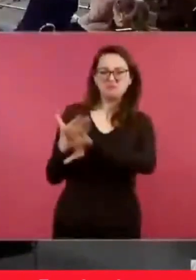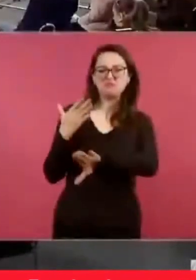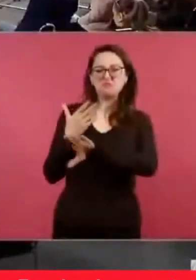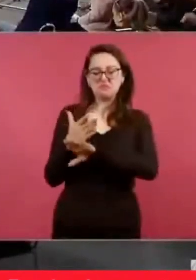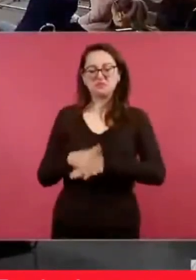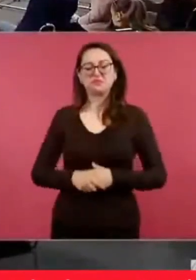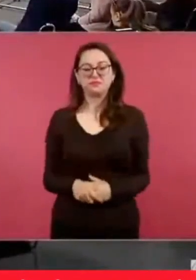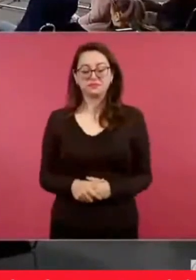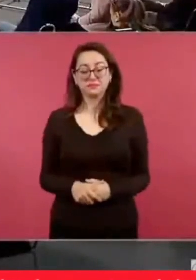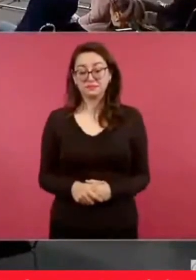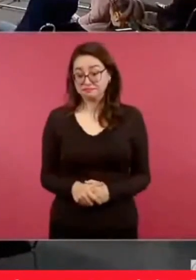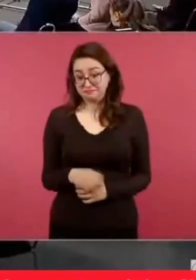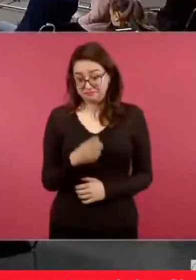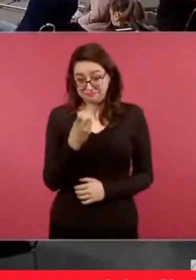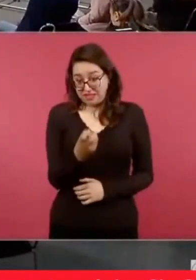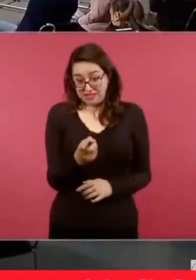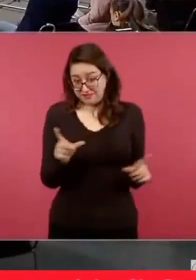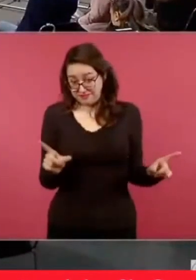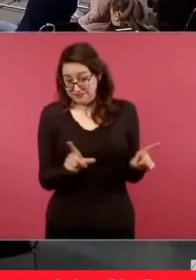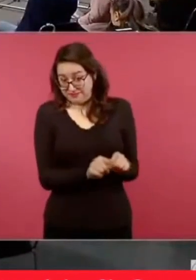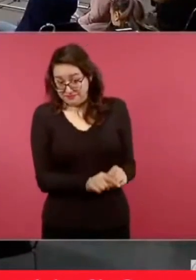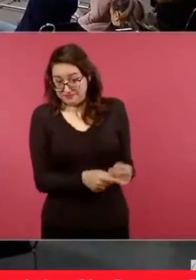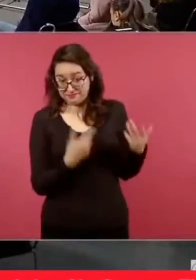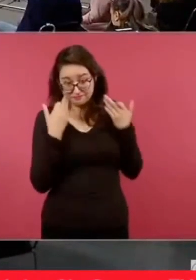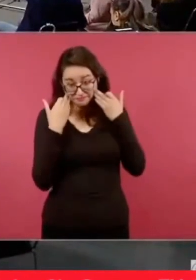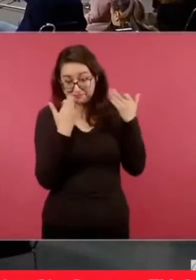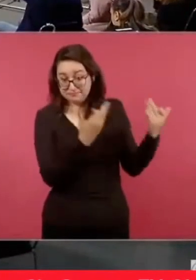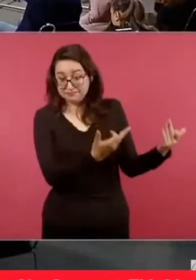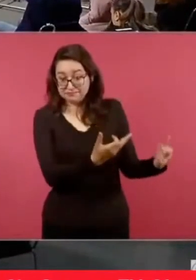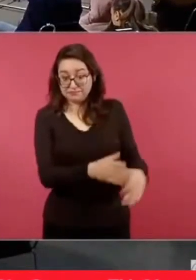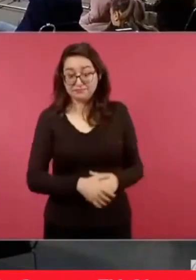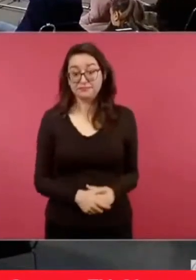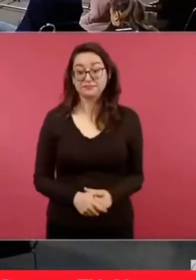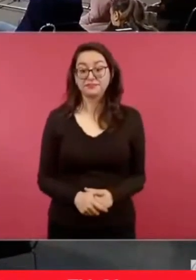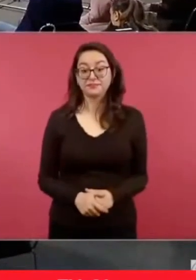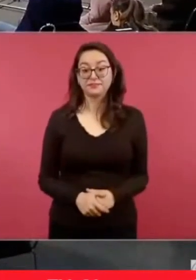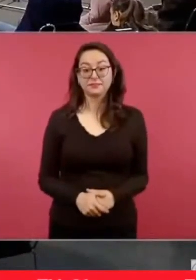Eso es todo. O sea, va la compañera.